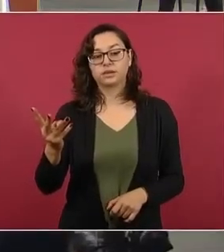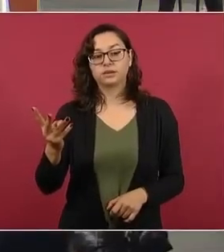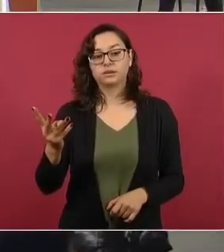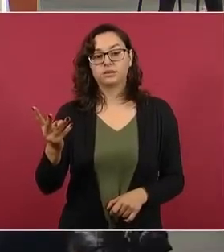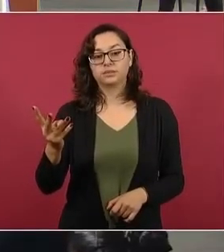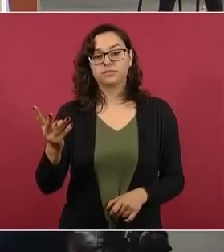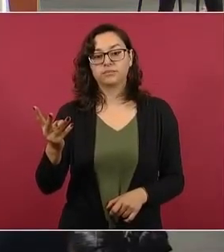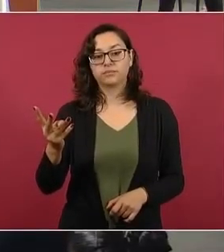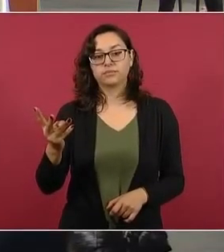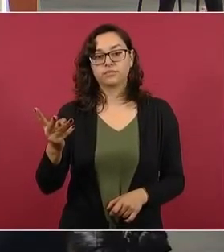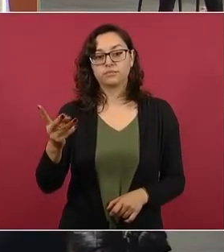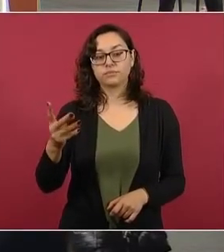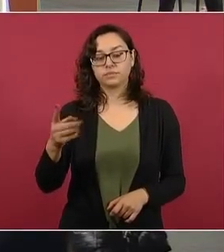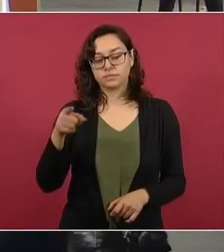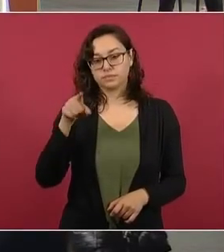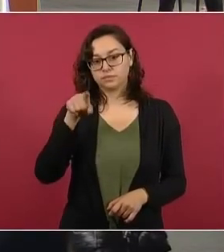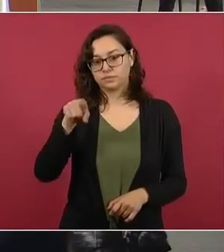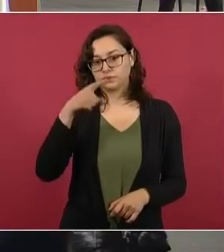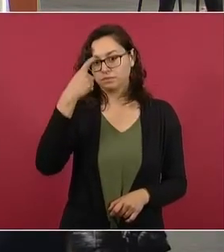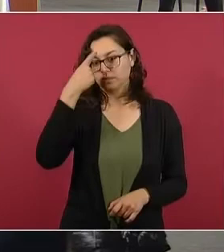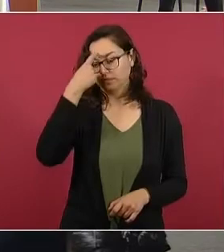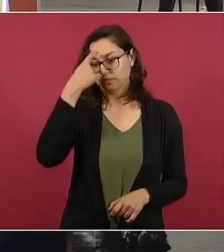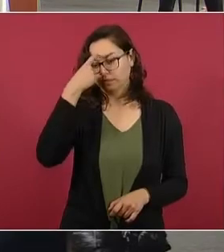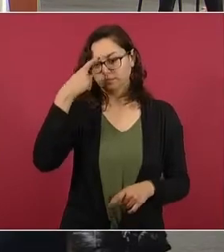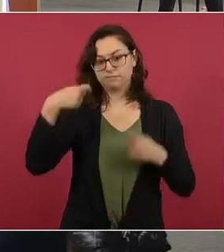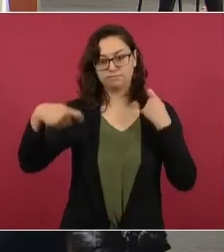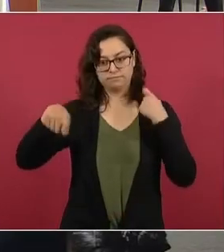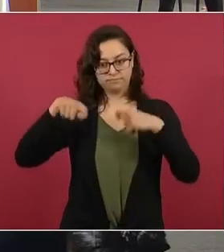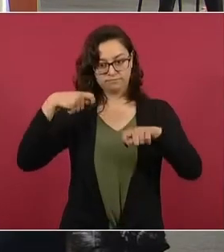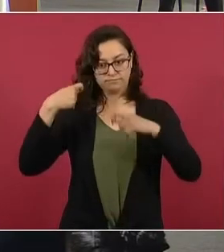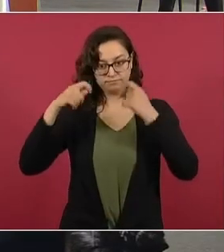tienen una mente abierta,